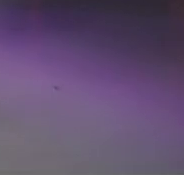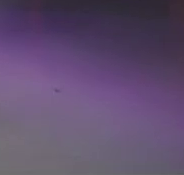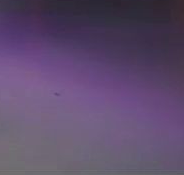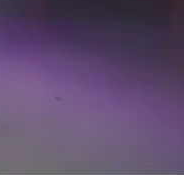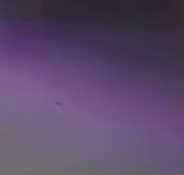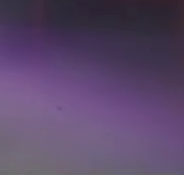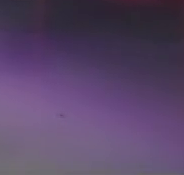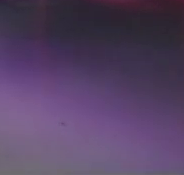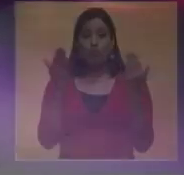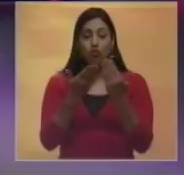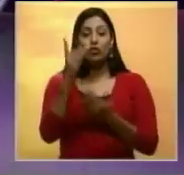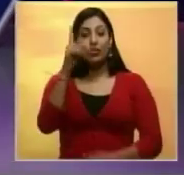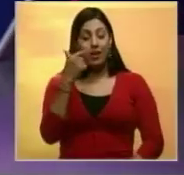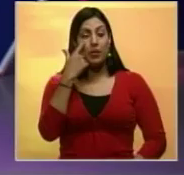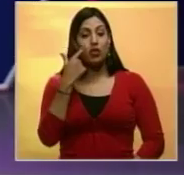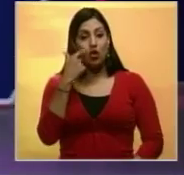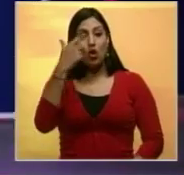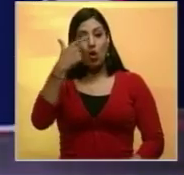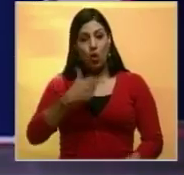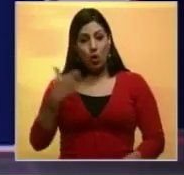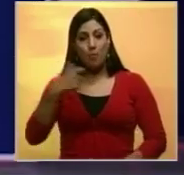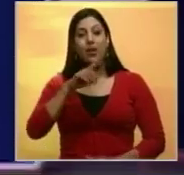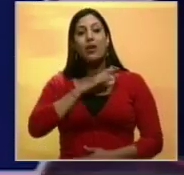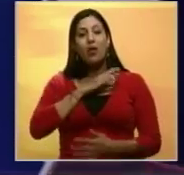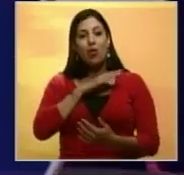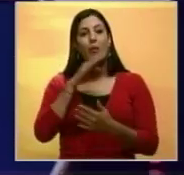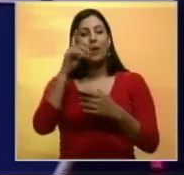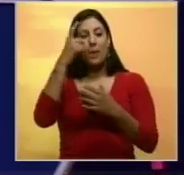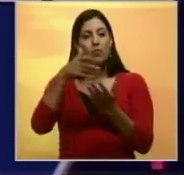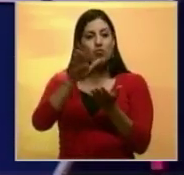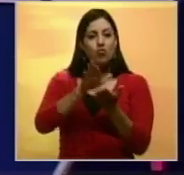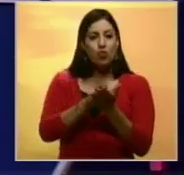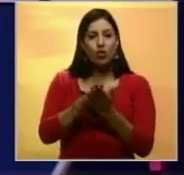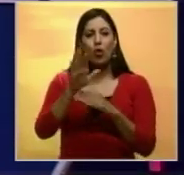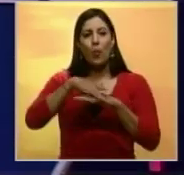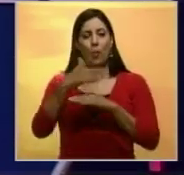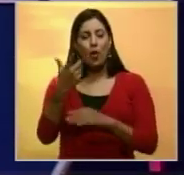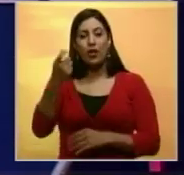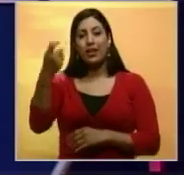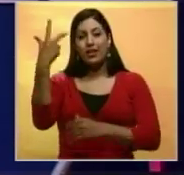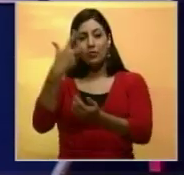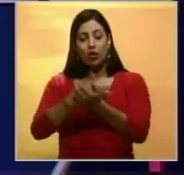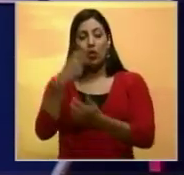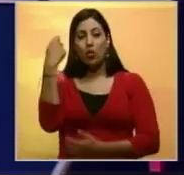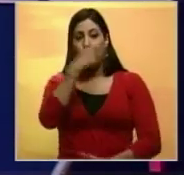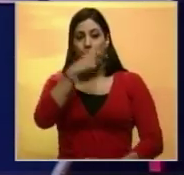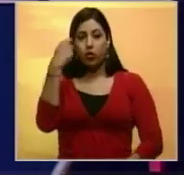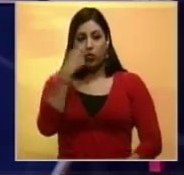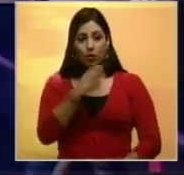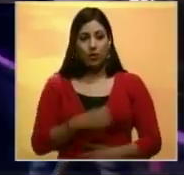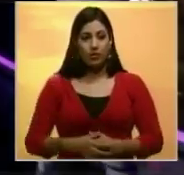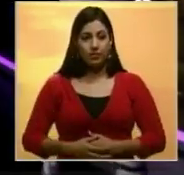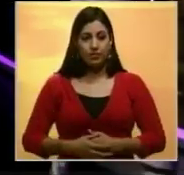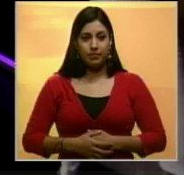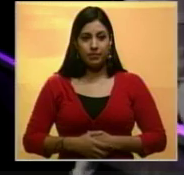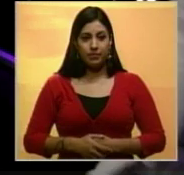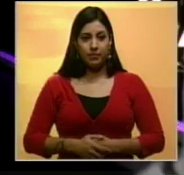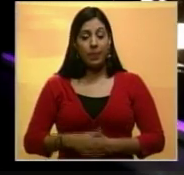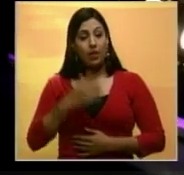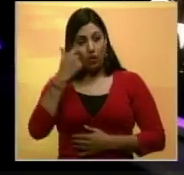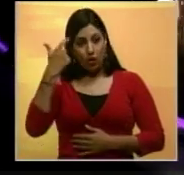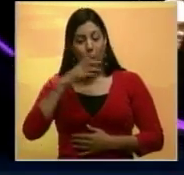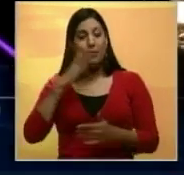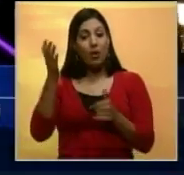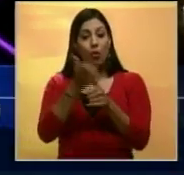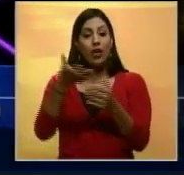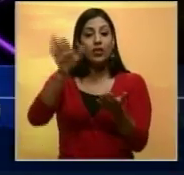El mundo también lloró la muerte de Prince, la leyenda del pop, quien falleció debido a una sobredosis accidental de analgésicos. Prince fue